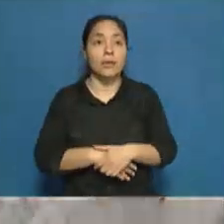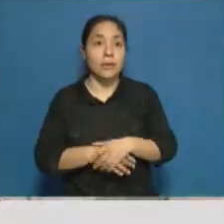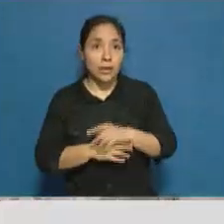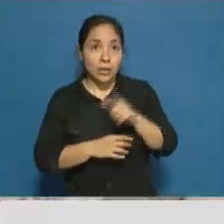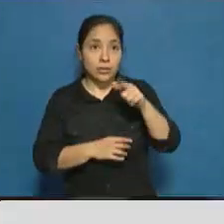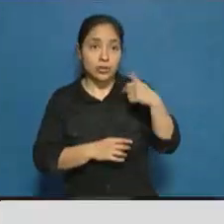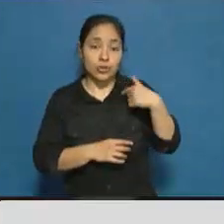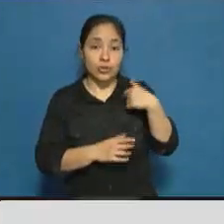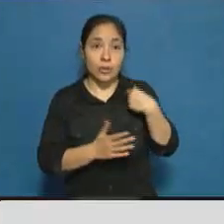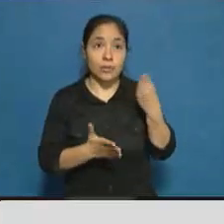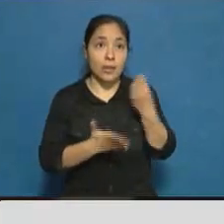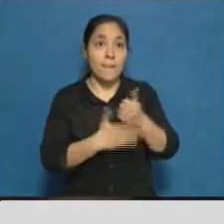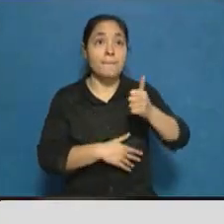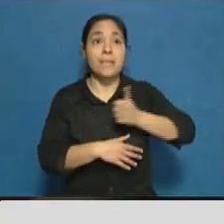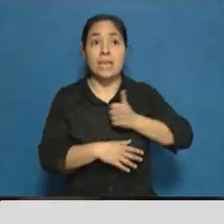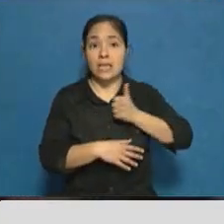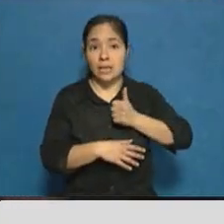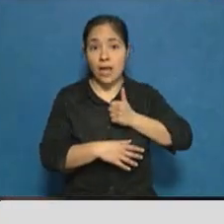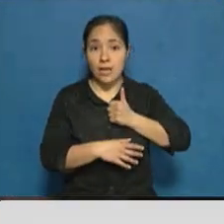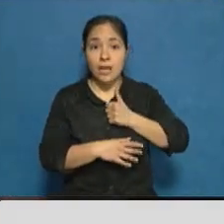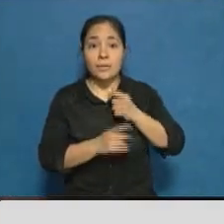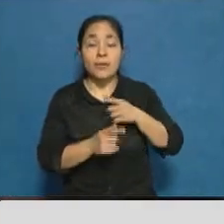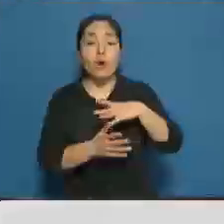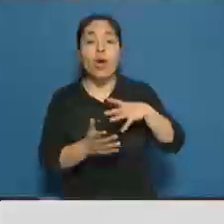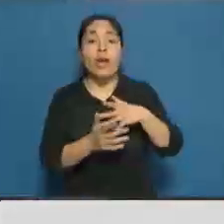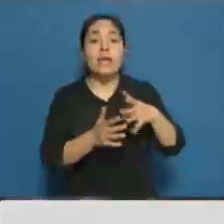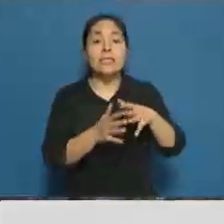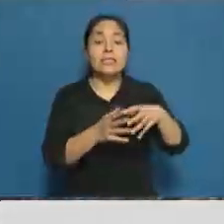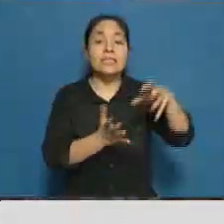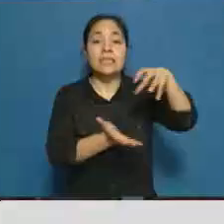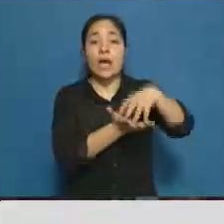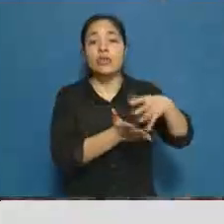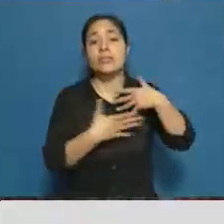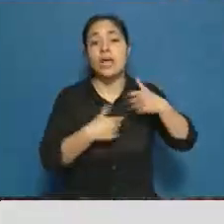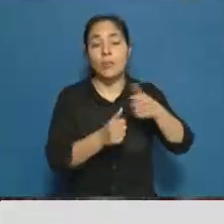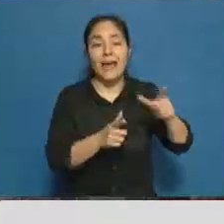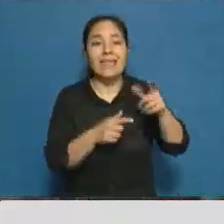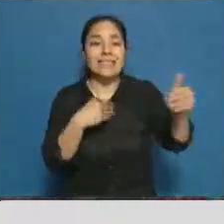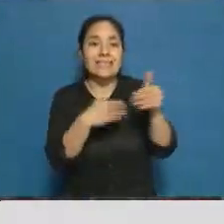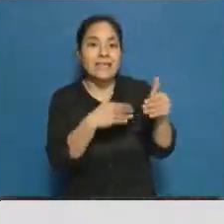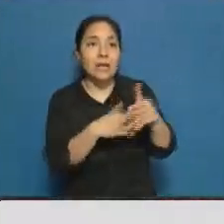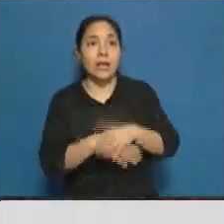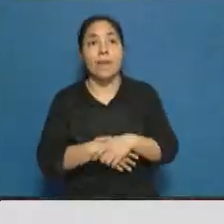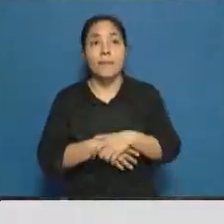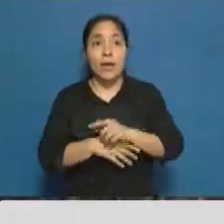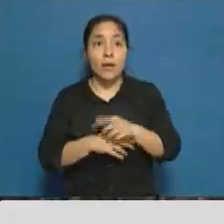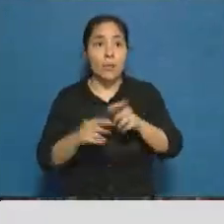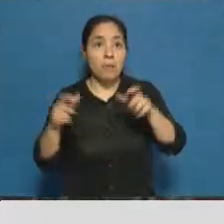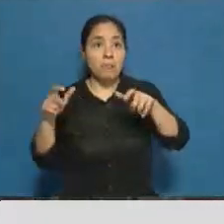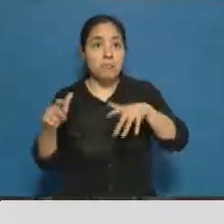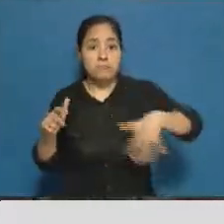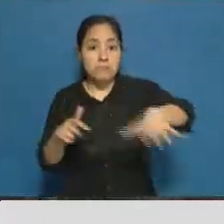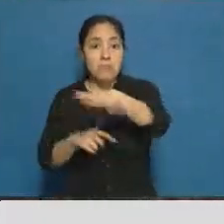que actuar yo porque es un predio militar y porque el centro de salud mío es el más cercano. Los socios del club encontraron este lunes que el predio estaba